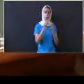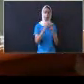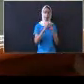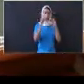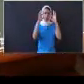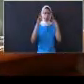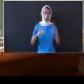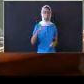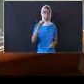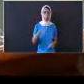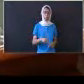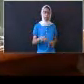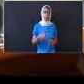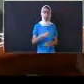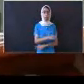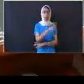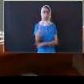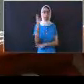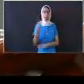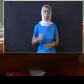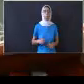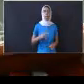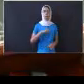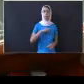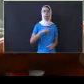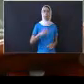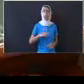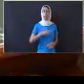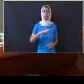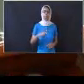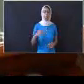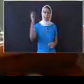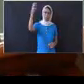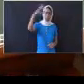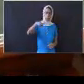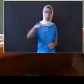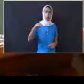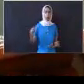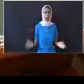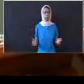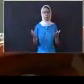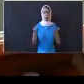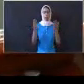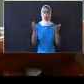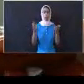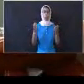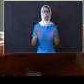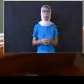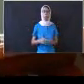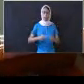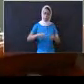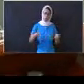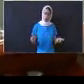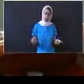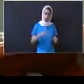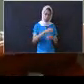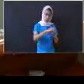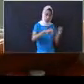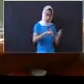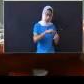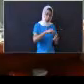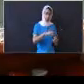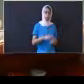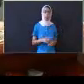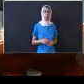bendición, de liberación, de exhortación, una palabra que nos cambie, nos haga ser distintos al terminar este día, al